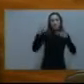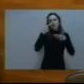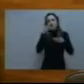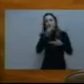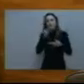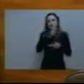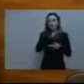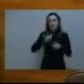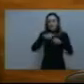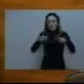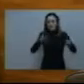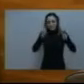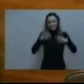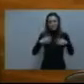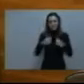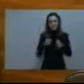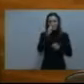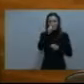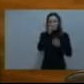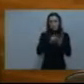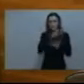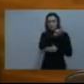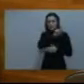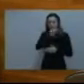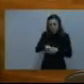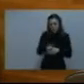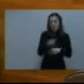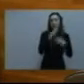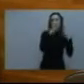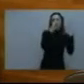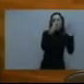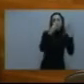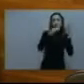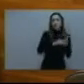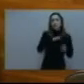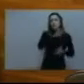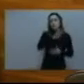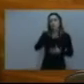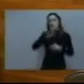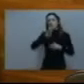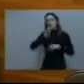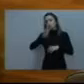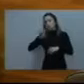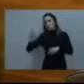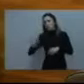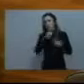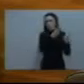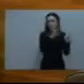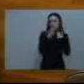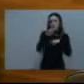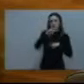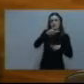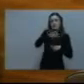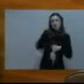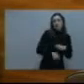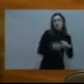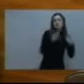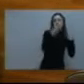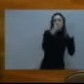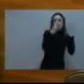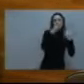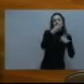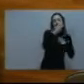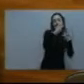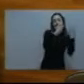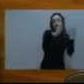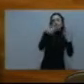puesta en marcha en el año 2012 han participado 8.438 alumnos y alumnas y 756 profesores, creciendo